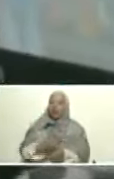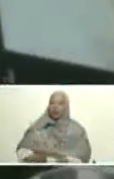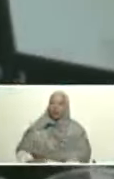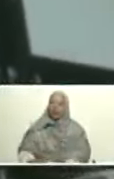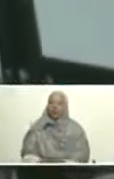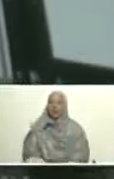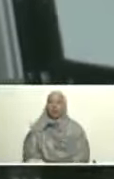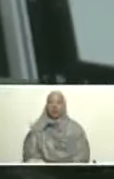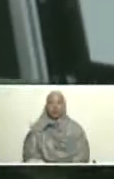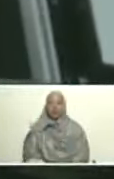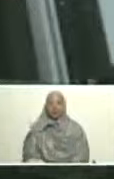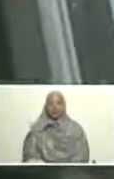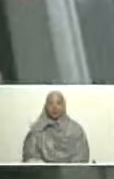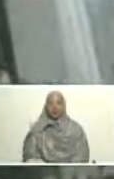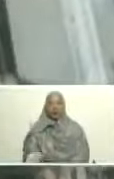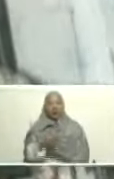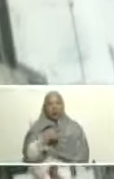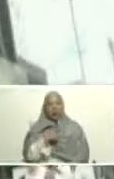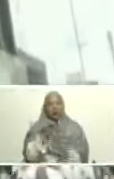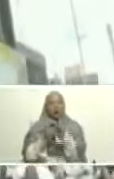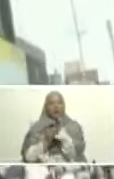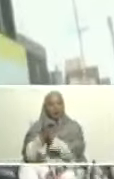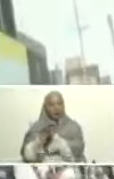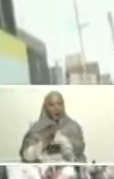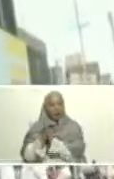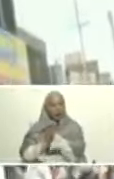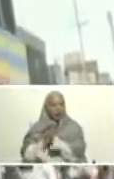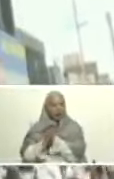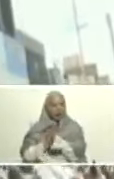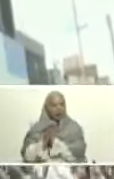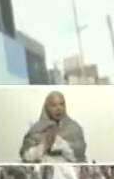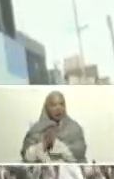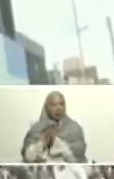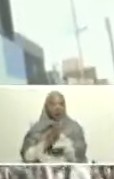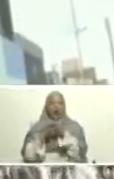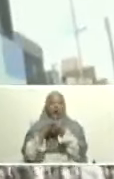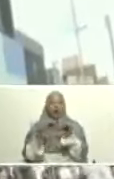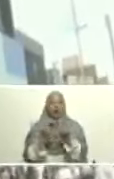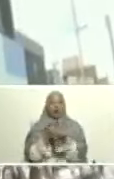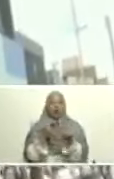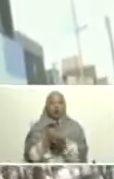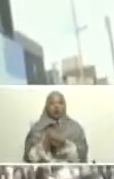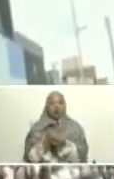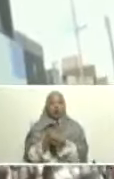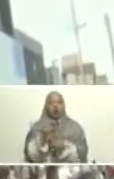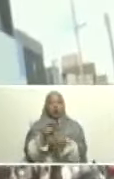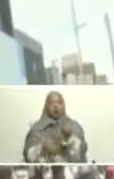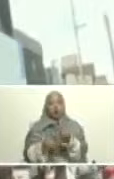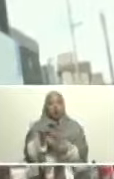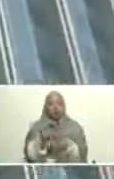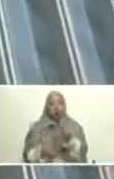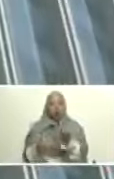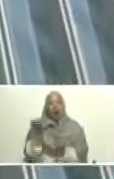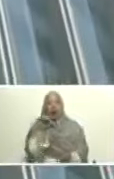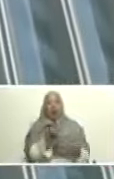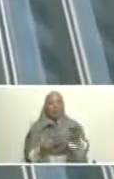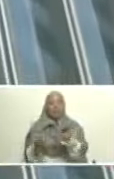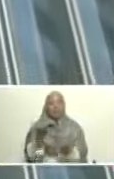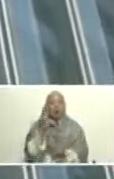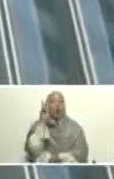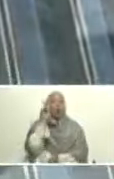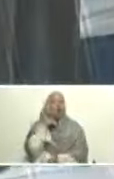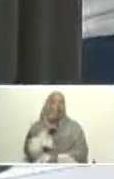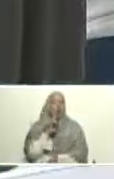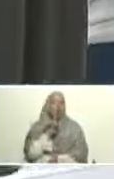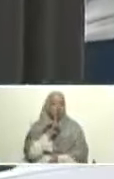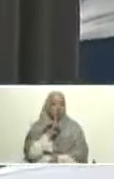Bueno, mi emprendimiento está basado en todo lo que es la parte de productos químicos, elaboración de productos de limpieza y elaboración